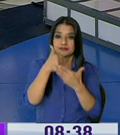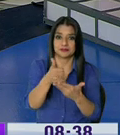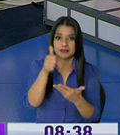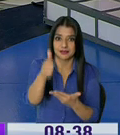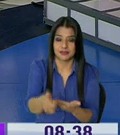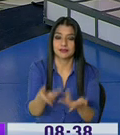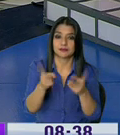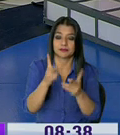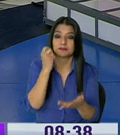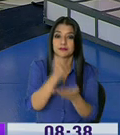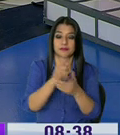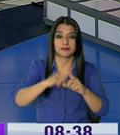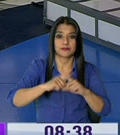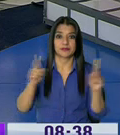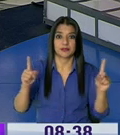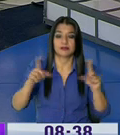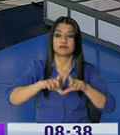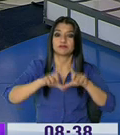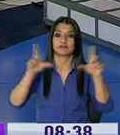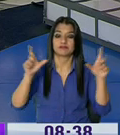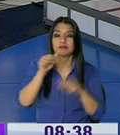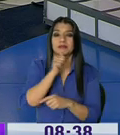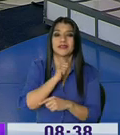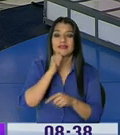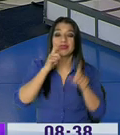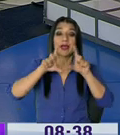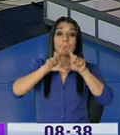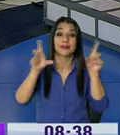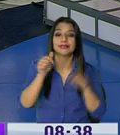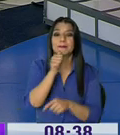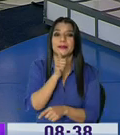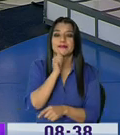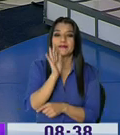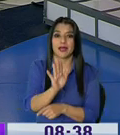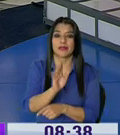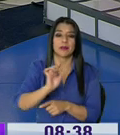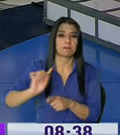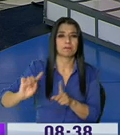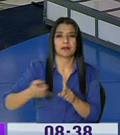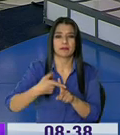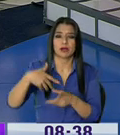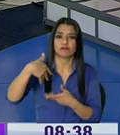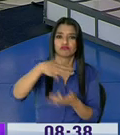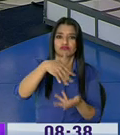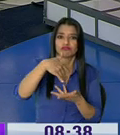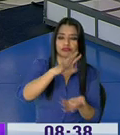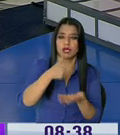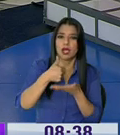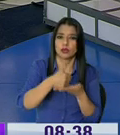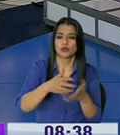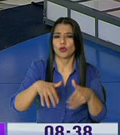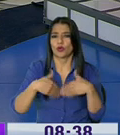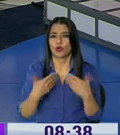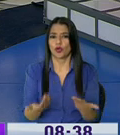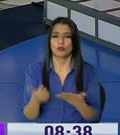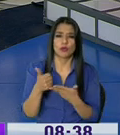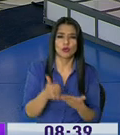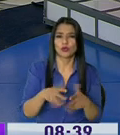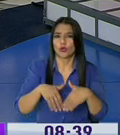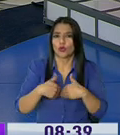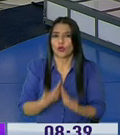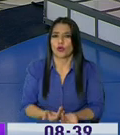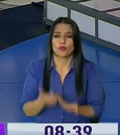marcas que se hacen presentes, porque es la industria privada, la empresa privada, la que primero está ahí, está diciendo, a ver, veamos cómo hacemos,